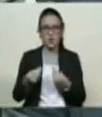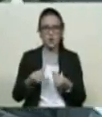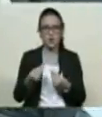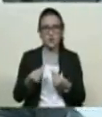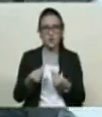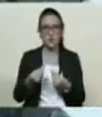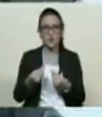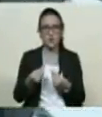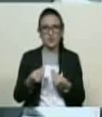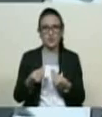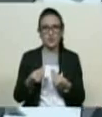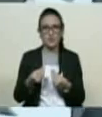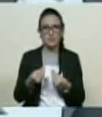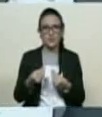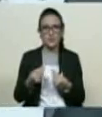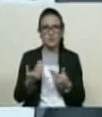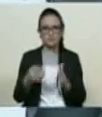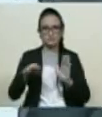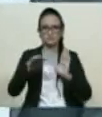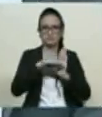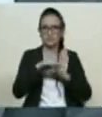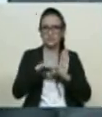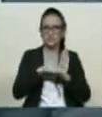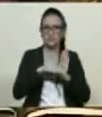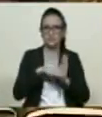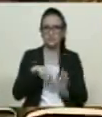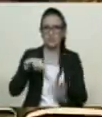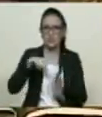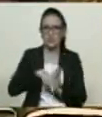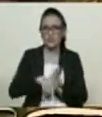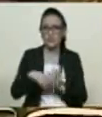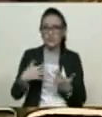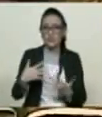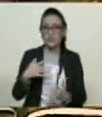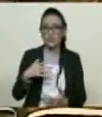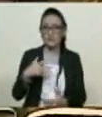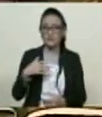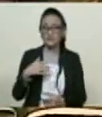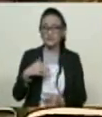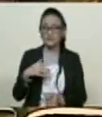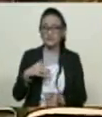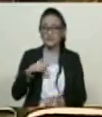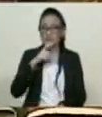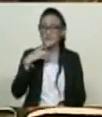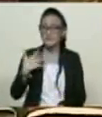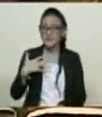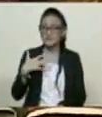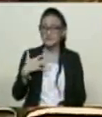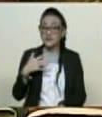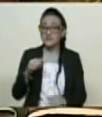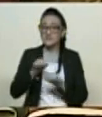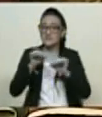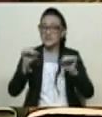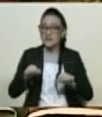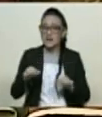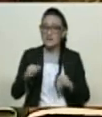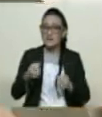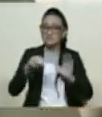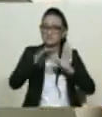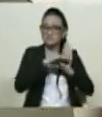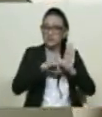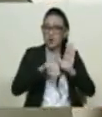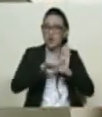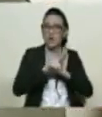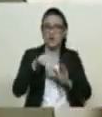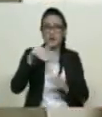esta profunda y complejo sistema de garantías electorales. Porque este